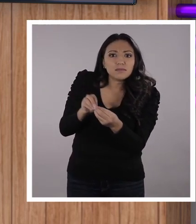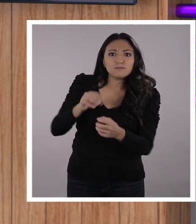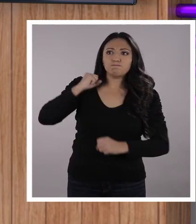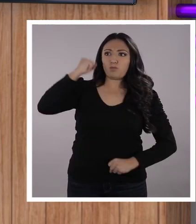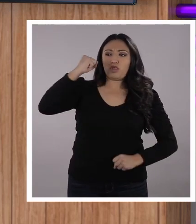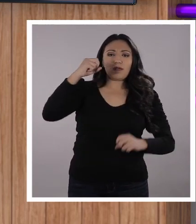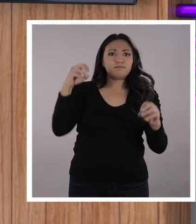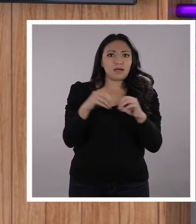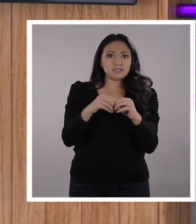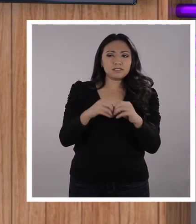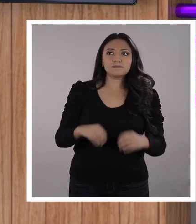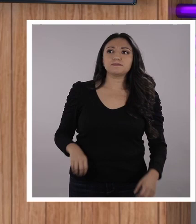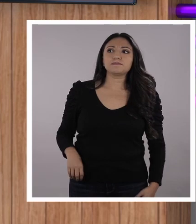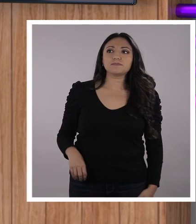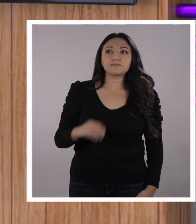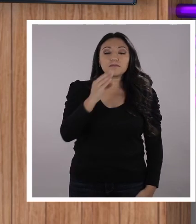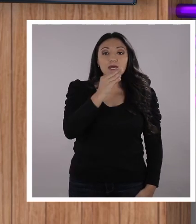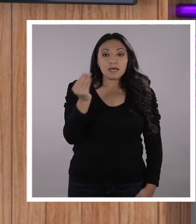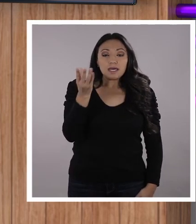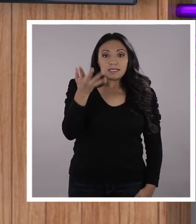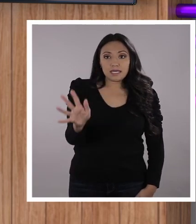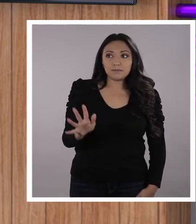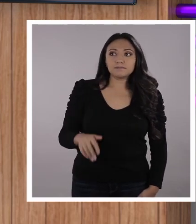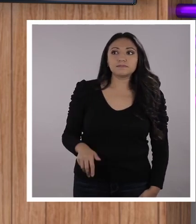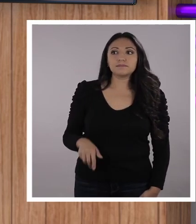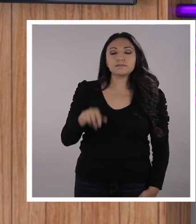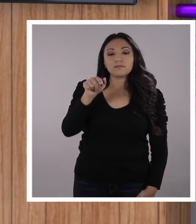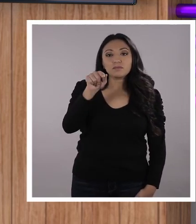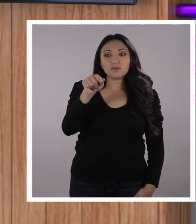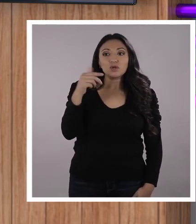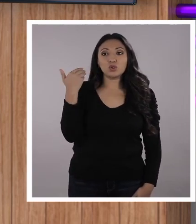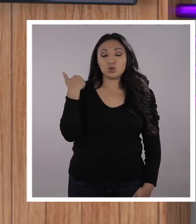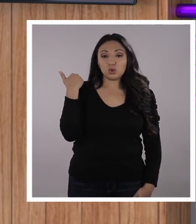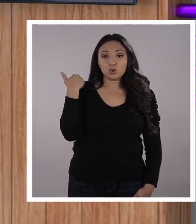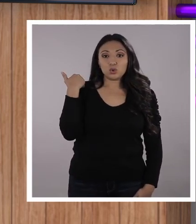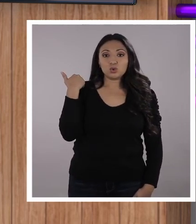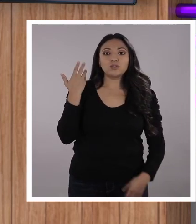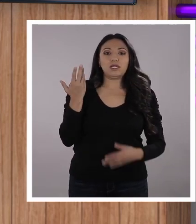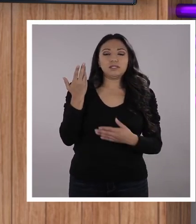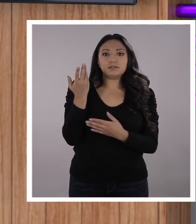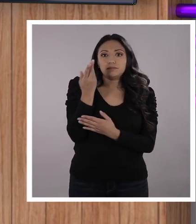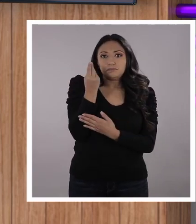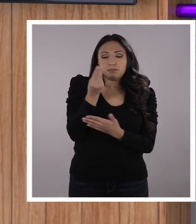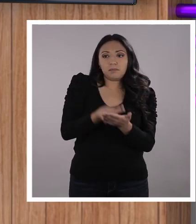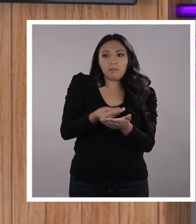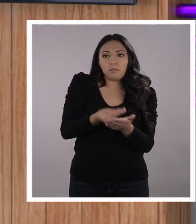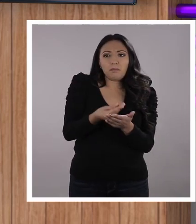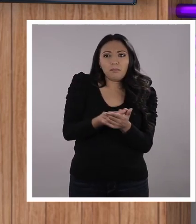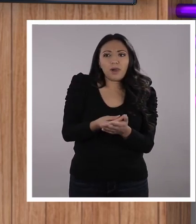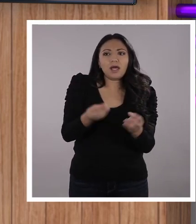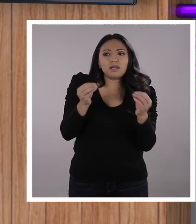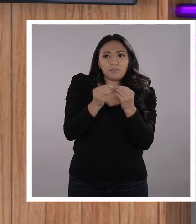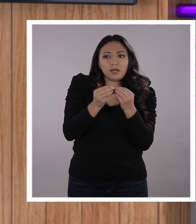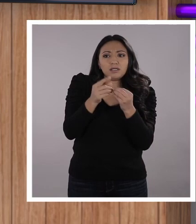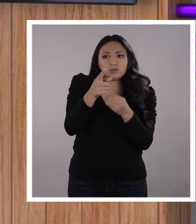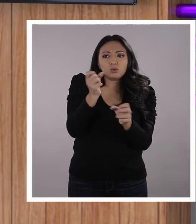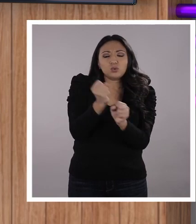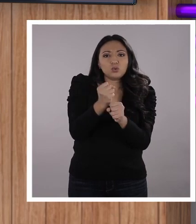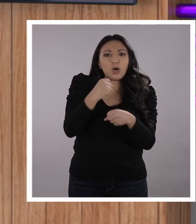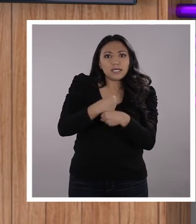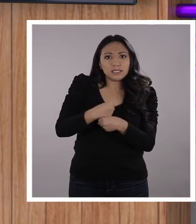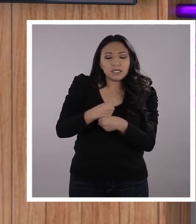mayor poder. Mayor poder, exactamente. Y cuando tú tienes más, cuando lo que te interesa es